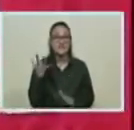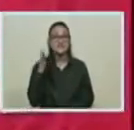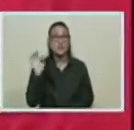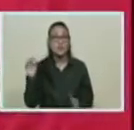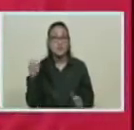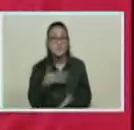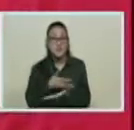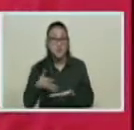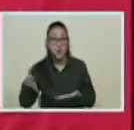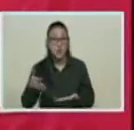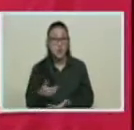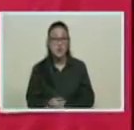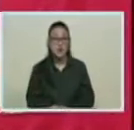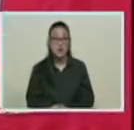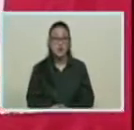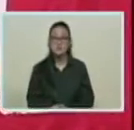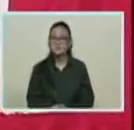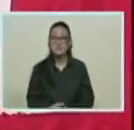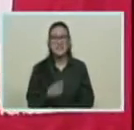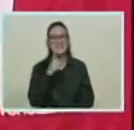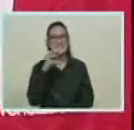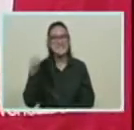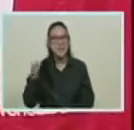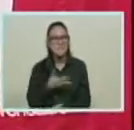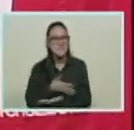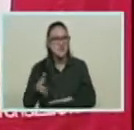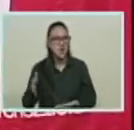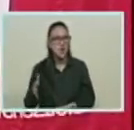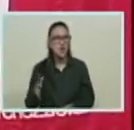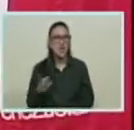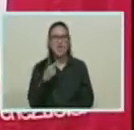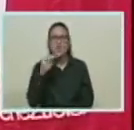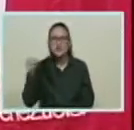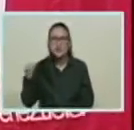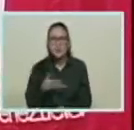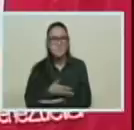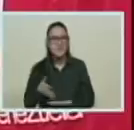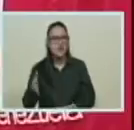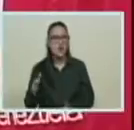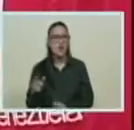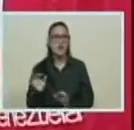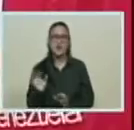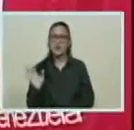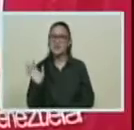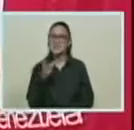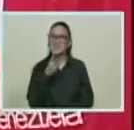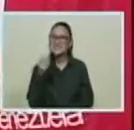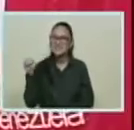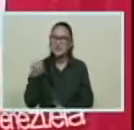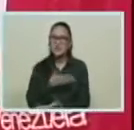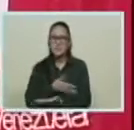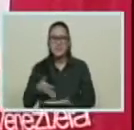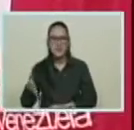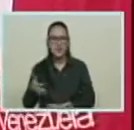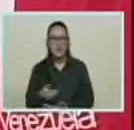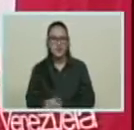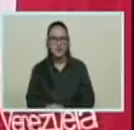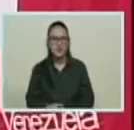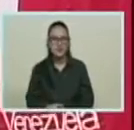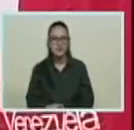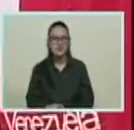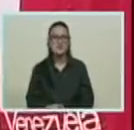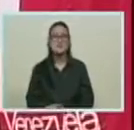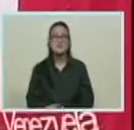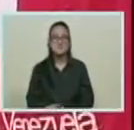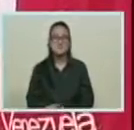¿50 millones? ¿100 millones? ¿200 millones? ¿300 millones?